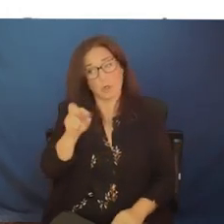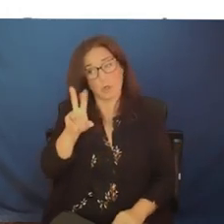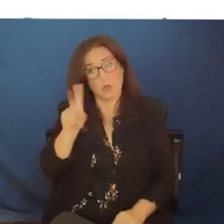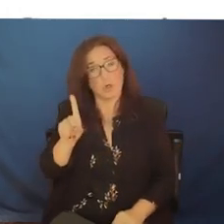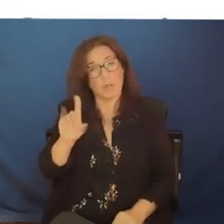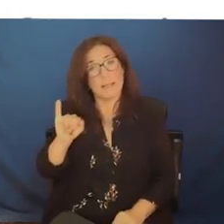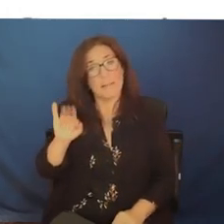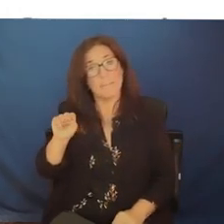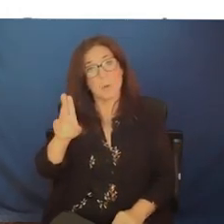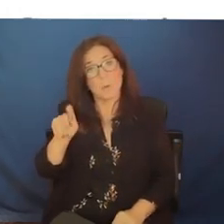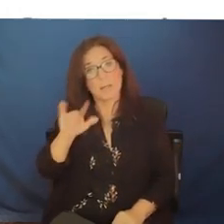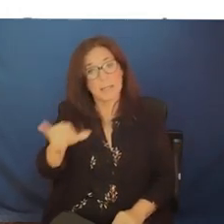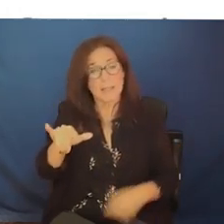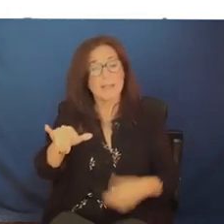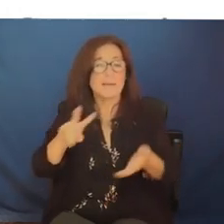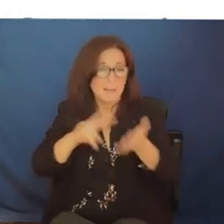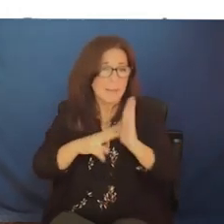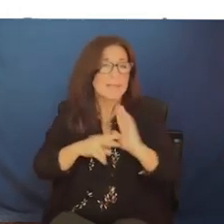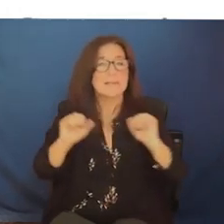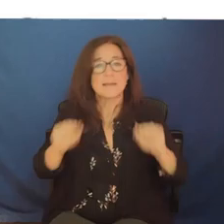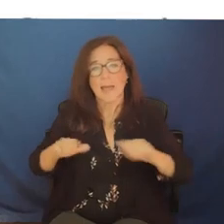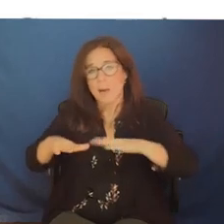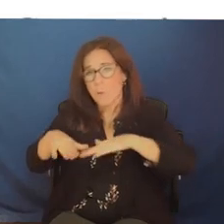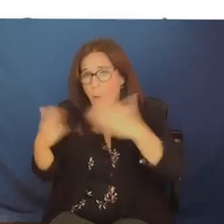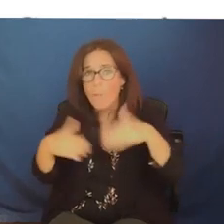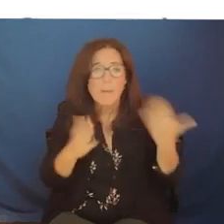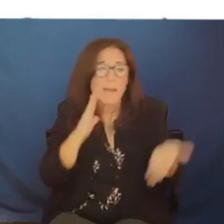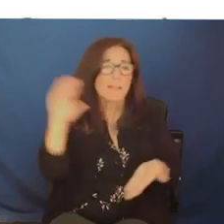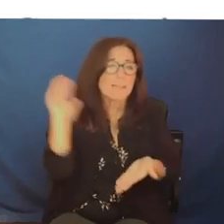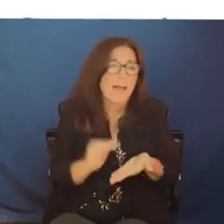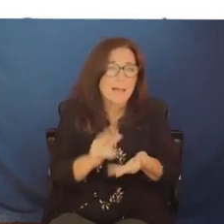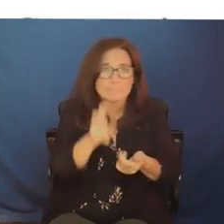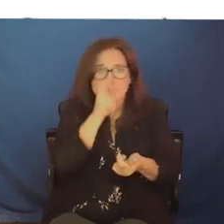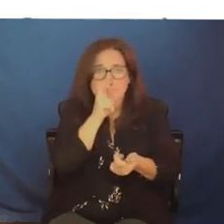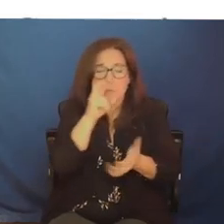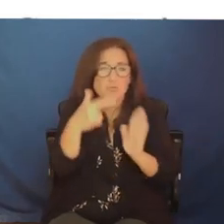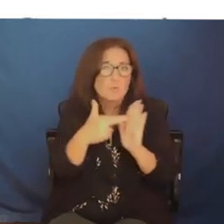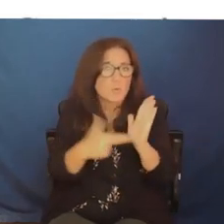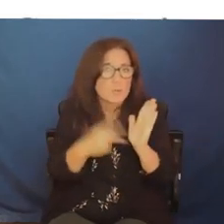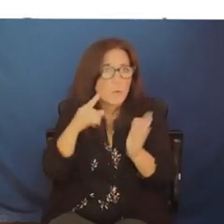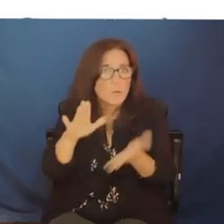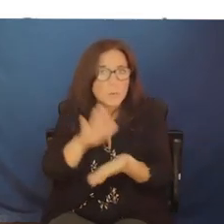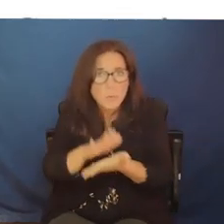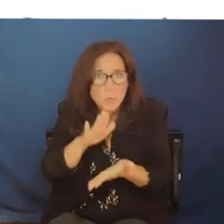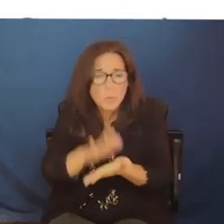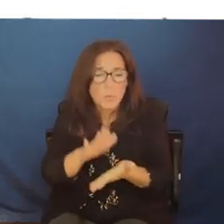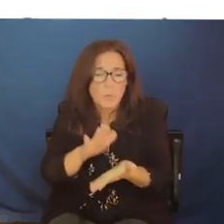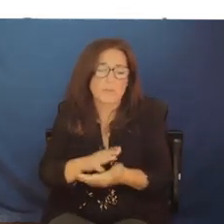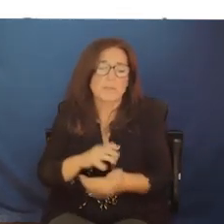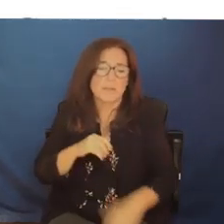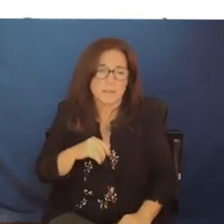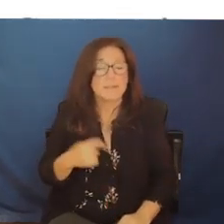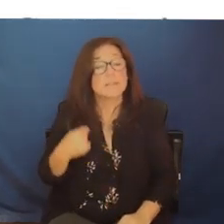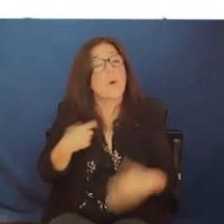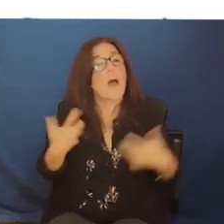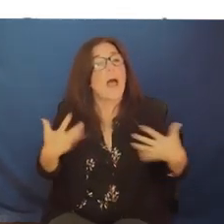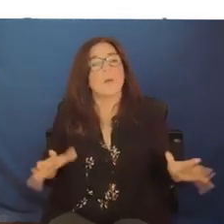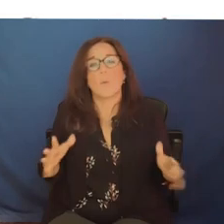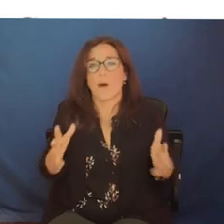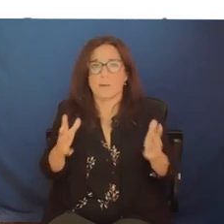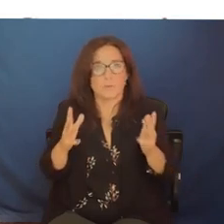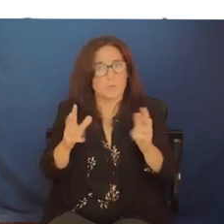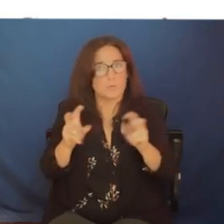pues entonces podemos ser flexibles en ese momento en las escuelas entonces no quiero hacer ninguna